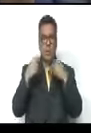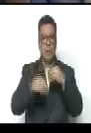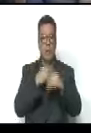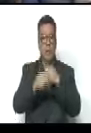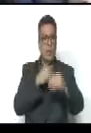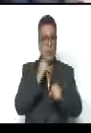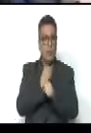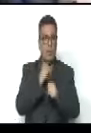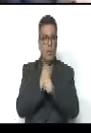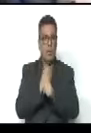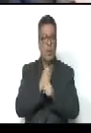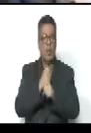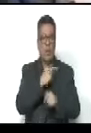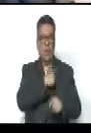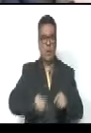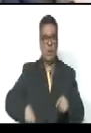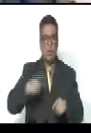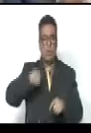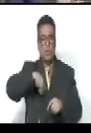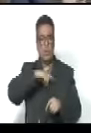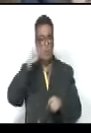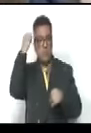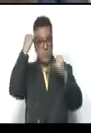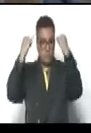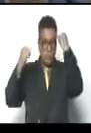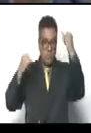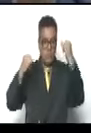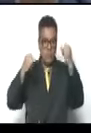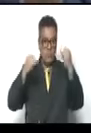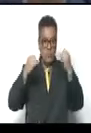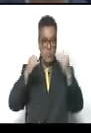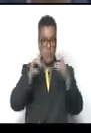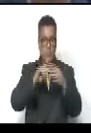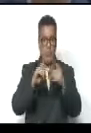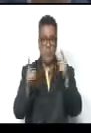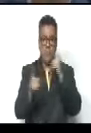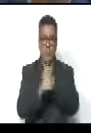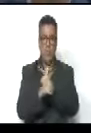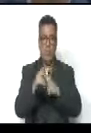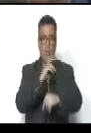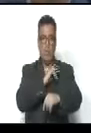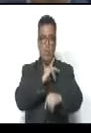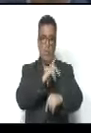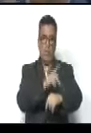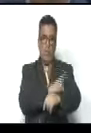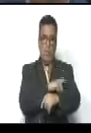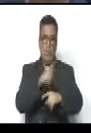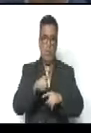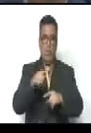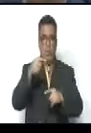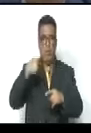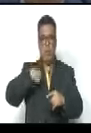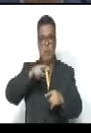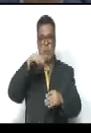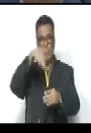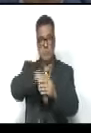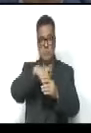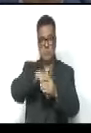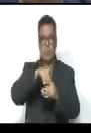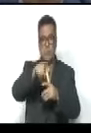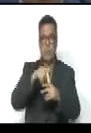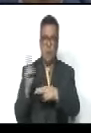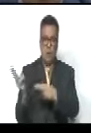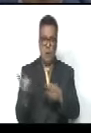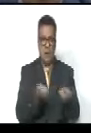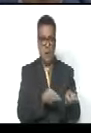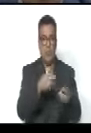presidencia y somos de la idea de que hay que desalojarlos del poder. Pero por la vía del voto.